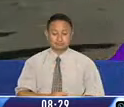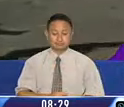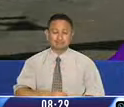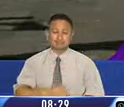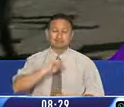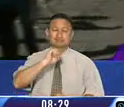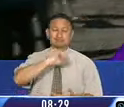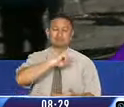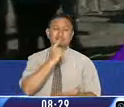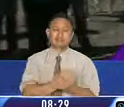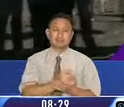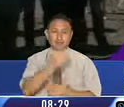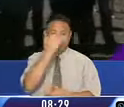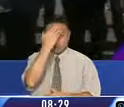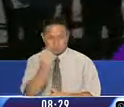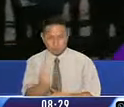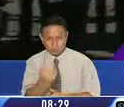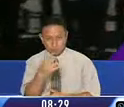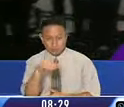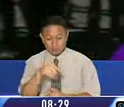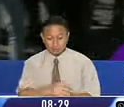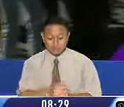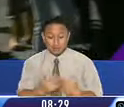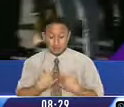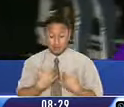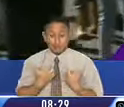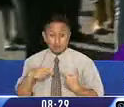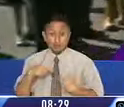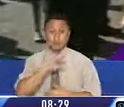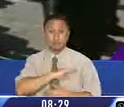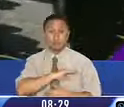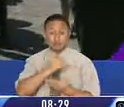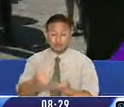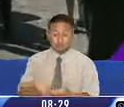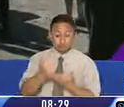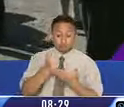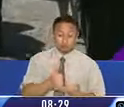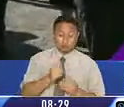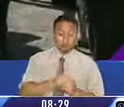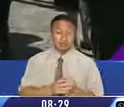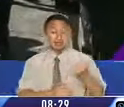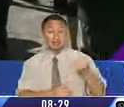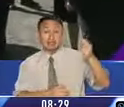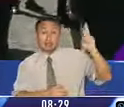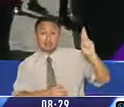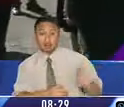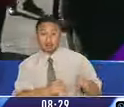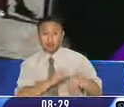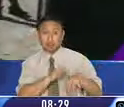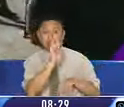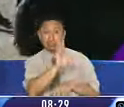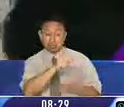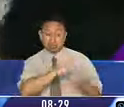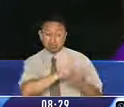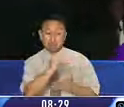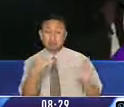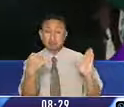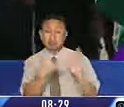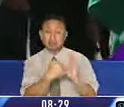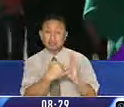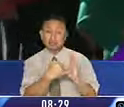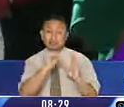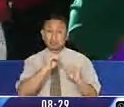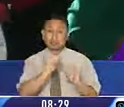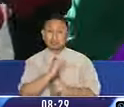días. Yo también quisiera que por favor nos dé oído del municipio en la parte sur. Somos votados, pagamos impuestos, pagamos todos los